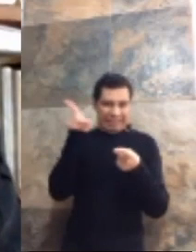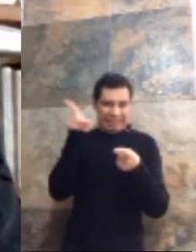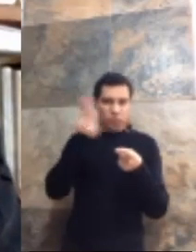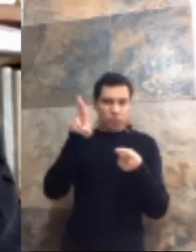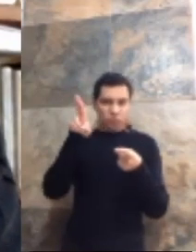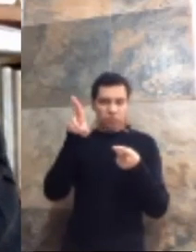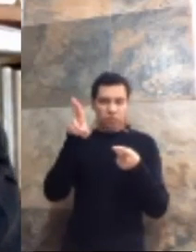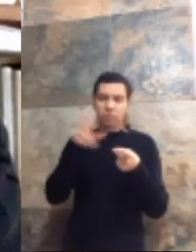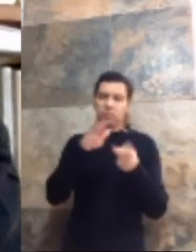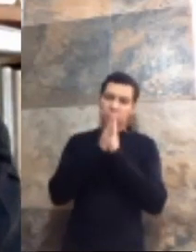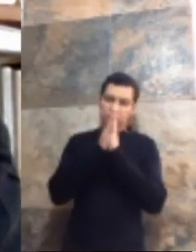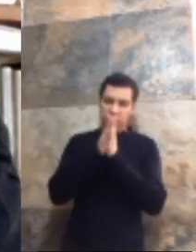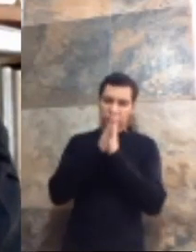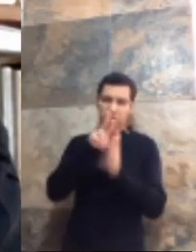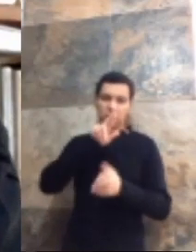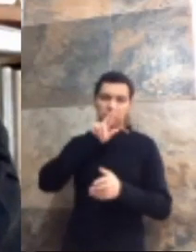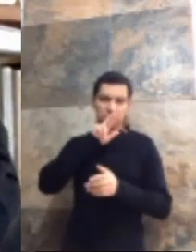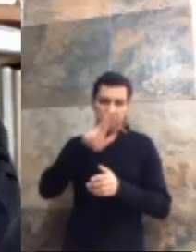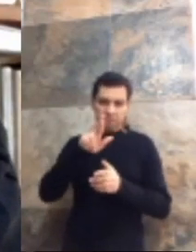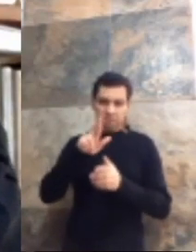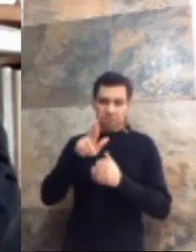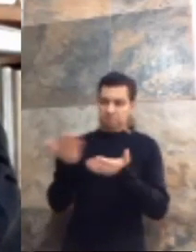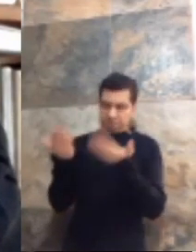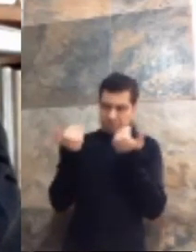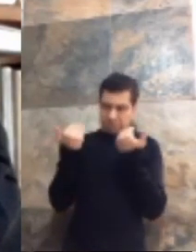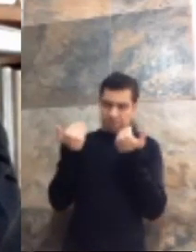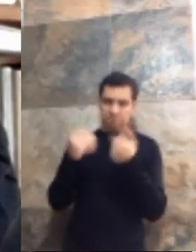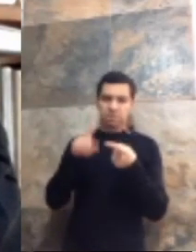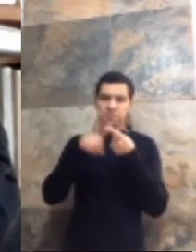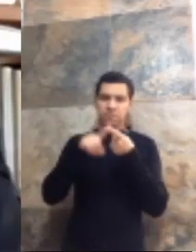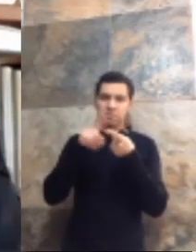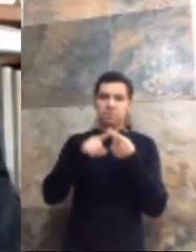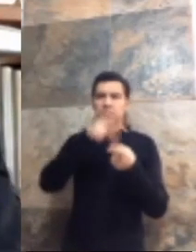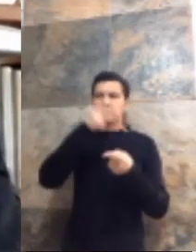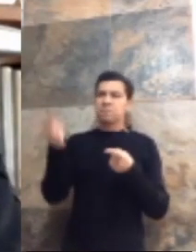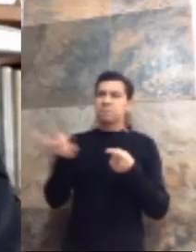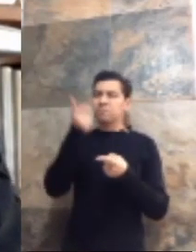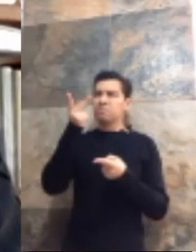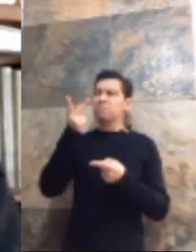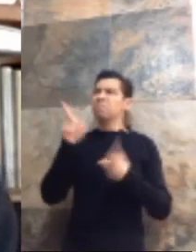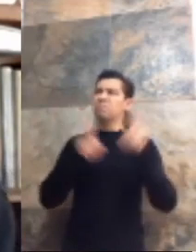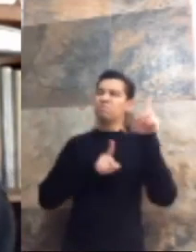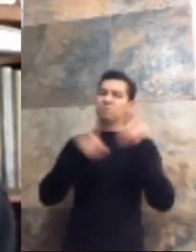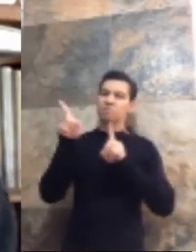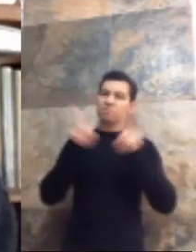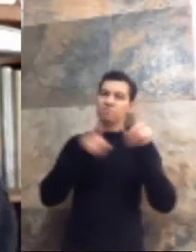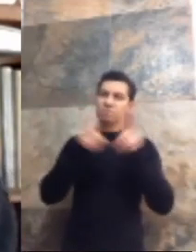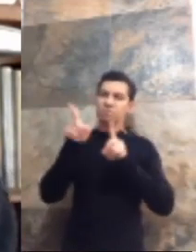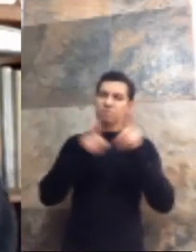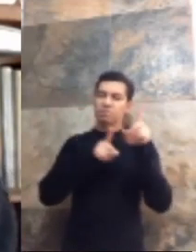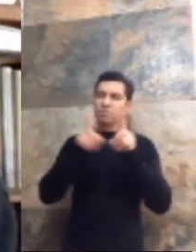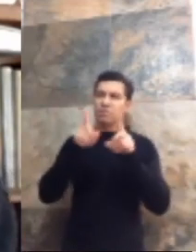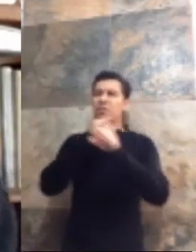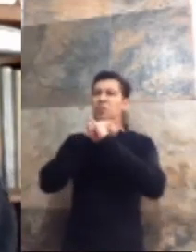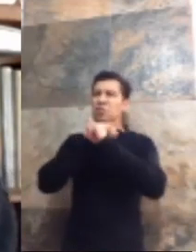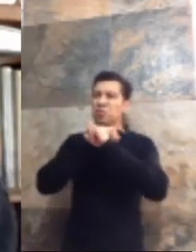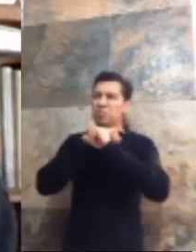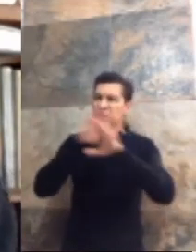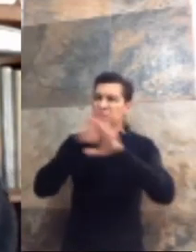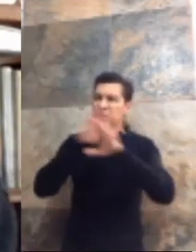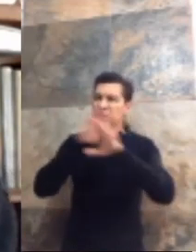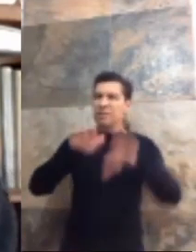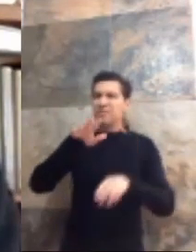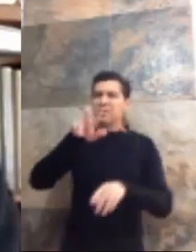que refleja la inquietud sobre la calidad de la información que recibimos en los